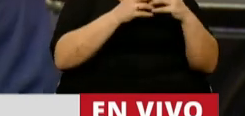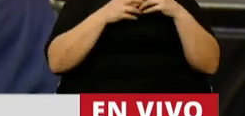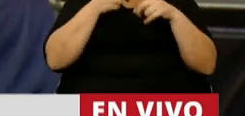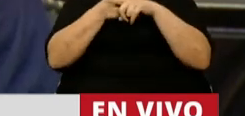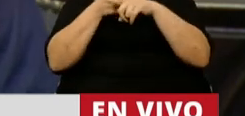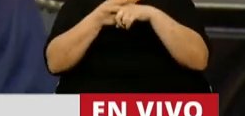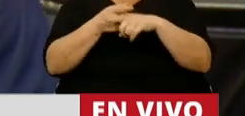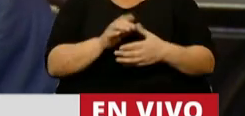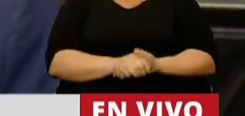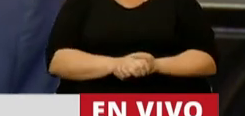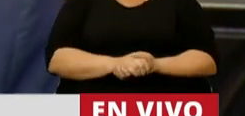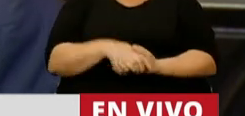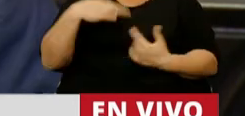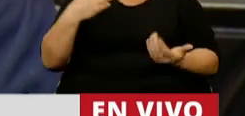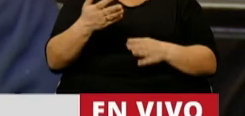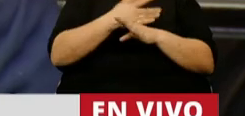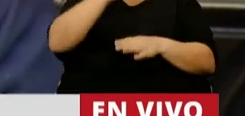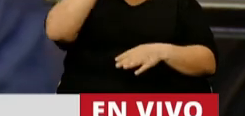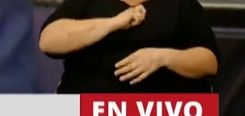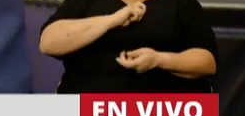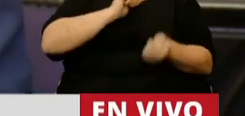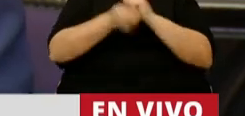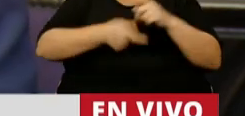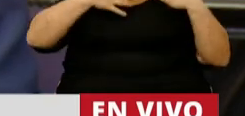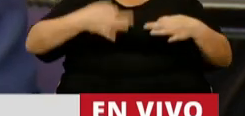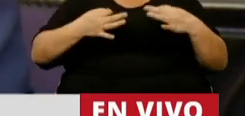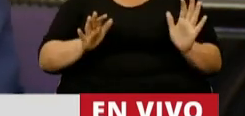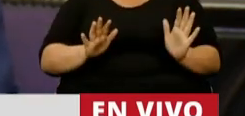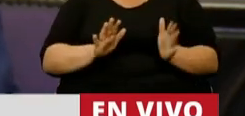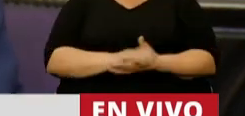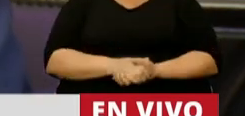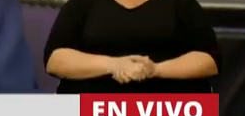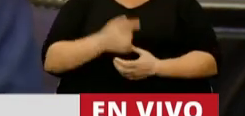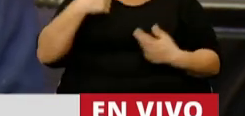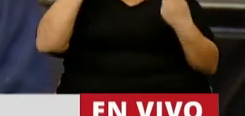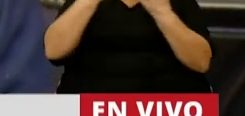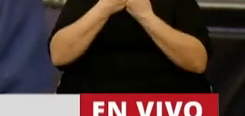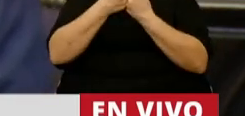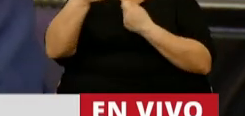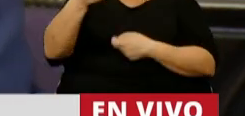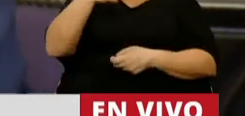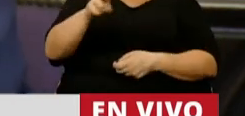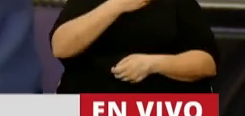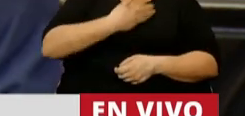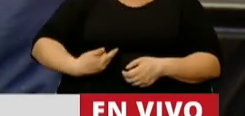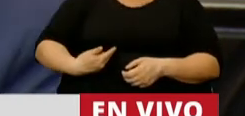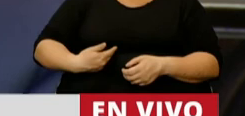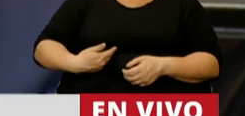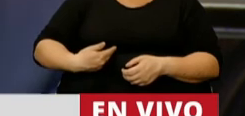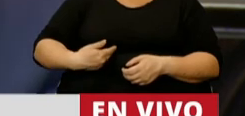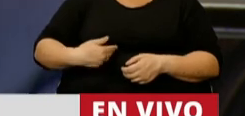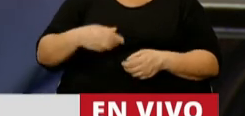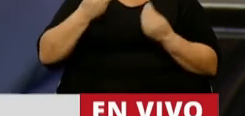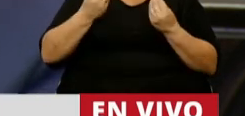discutir y habernos animado a cambiar en serio. Coincido con la señora vicepresidenta en